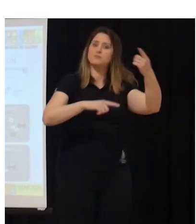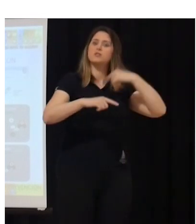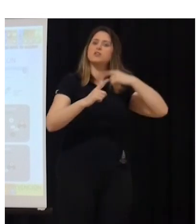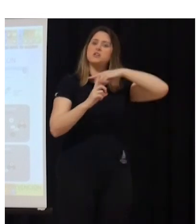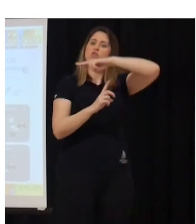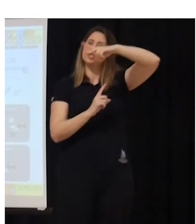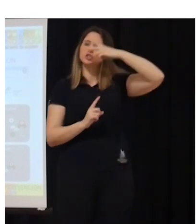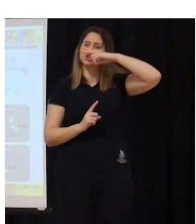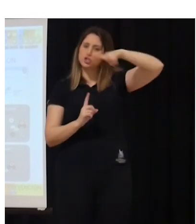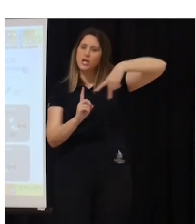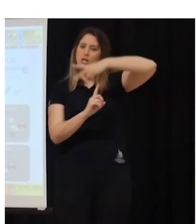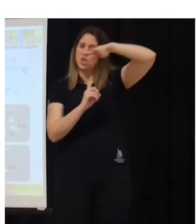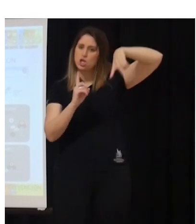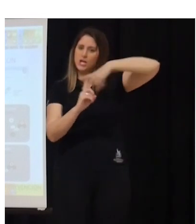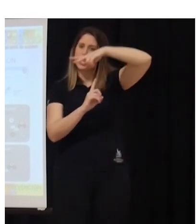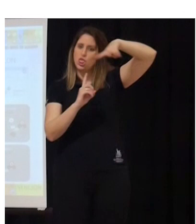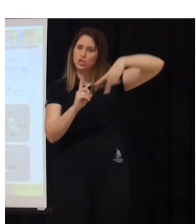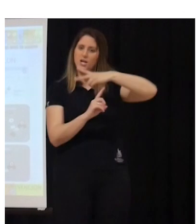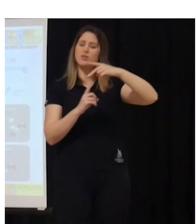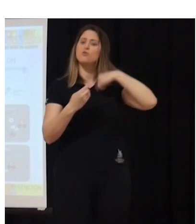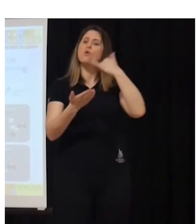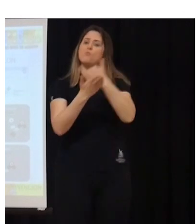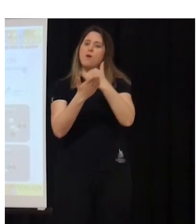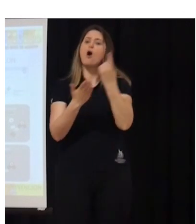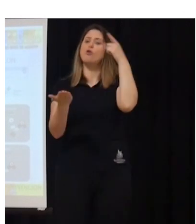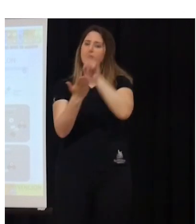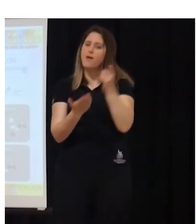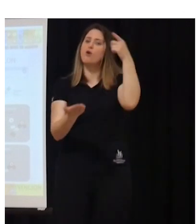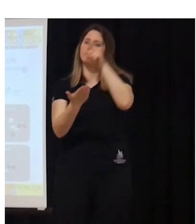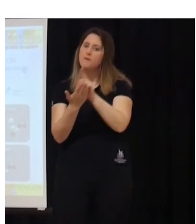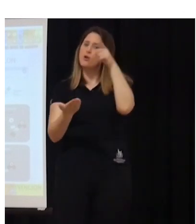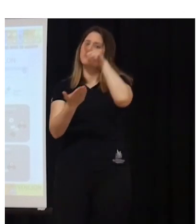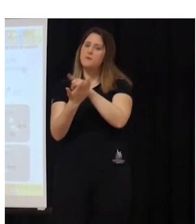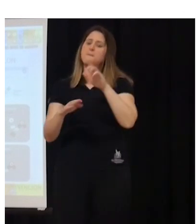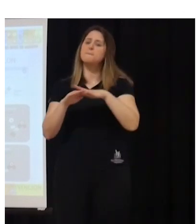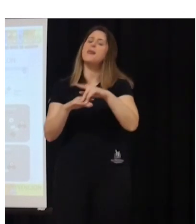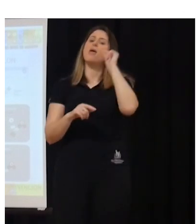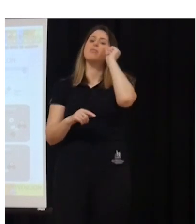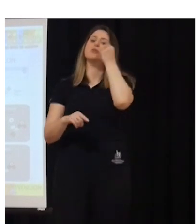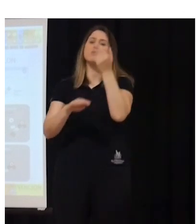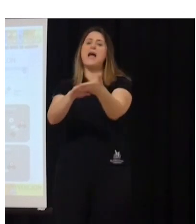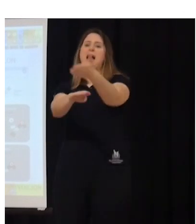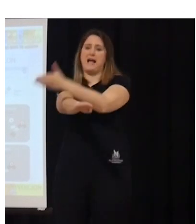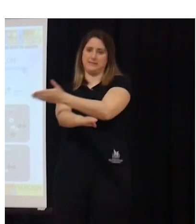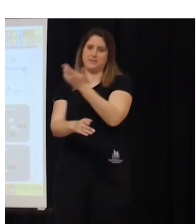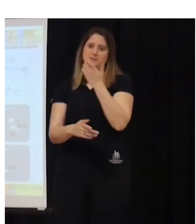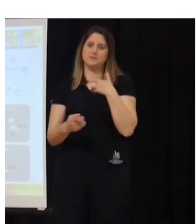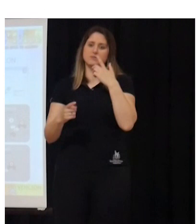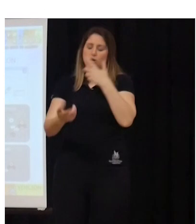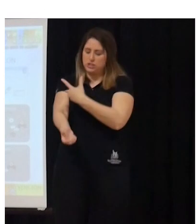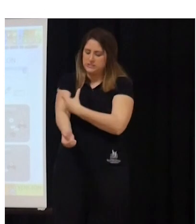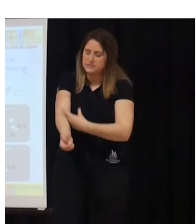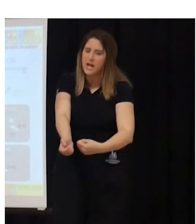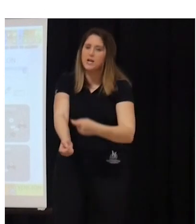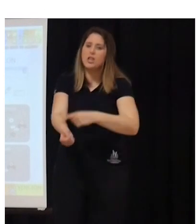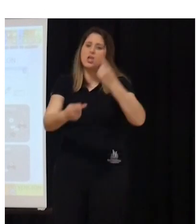cada 2 años nos avisará para hacer la prueba que consiste en hacer una detección de la sangre oculta